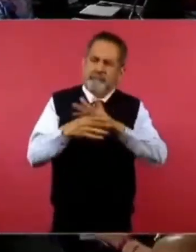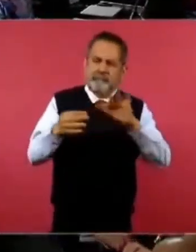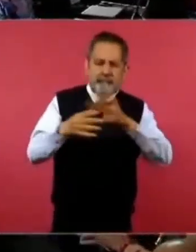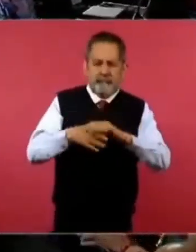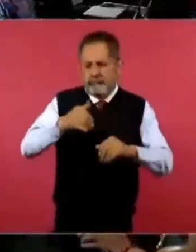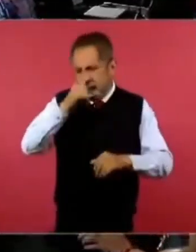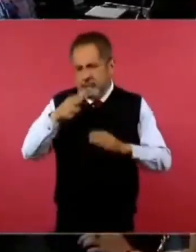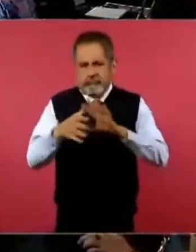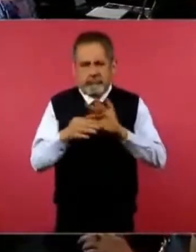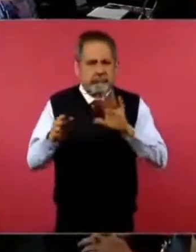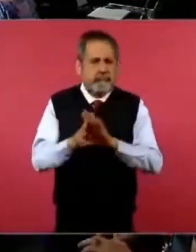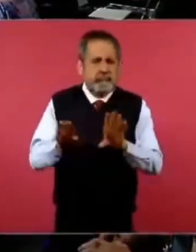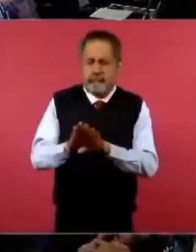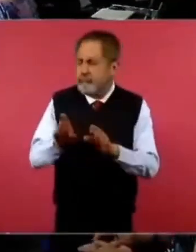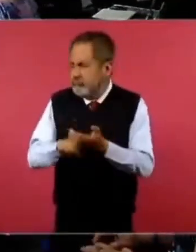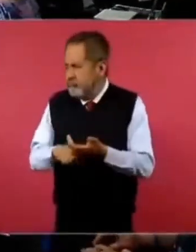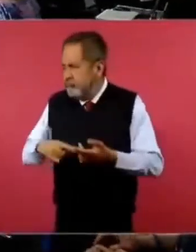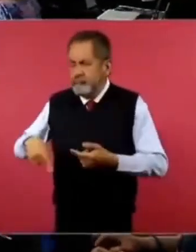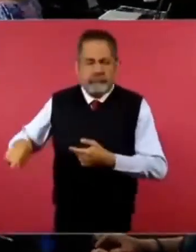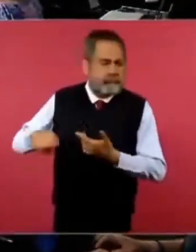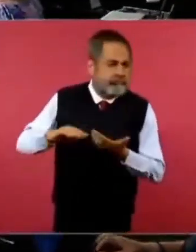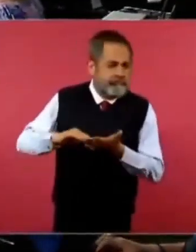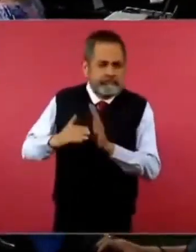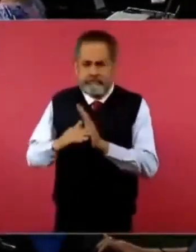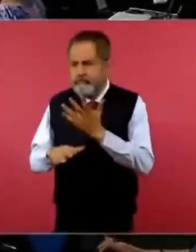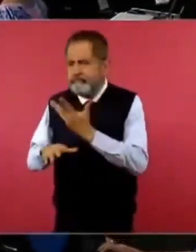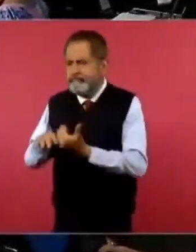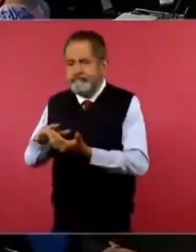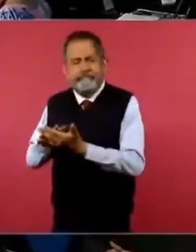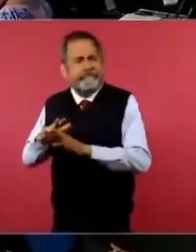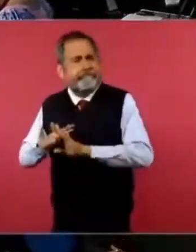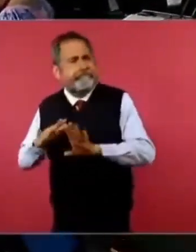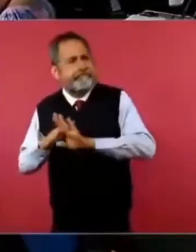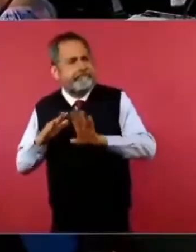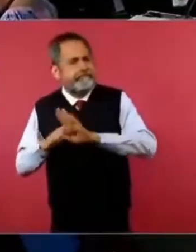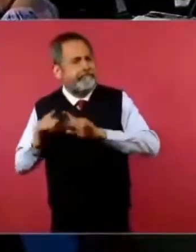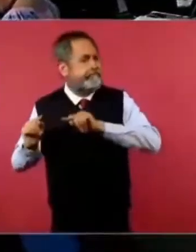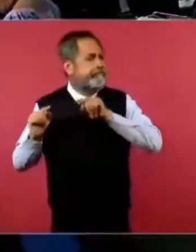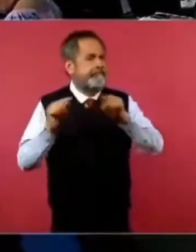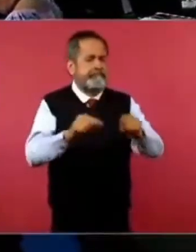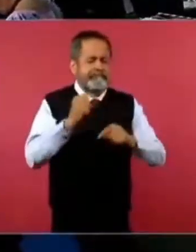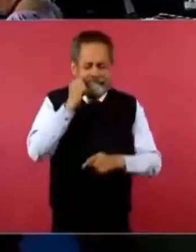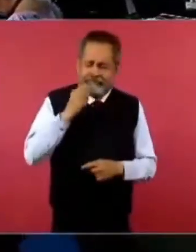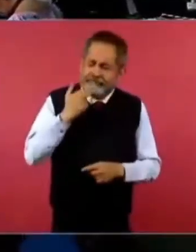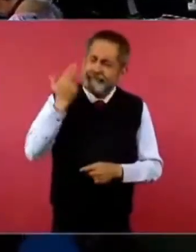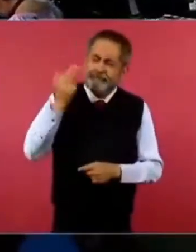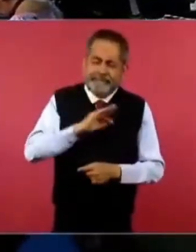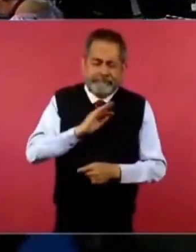a buscarse la vida, arriesgándolo todo.